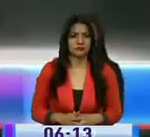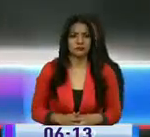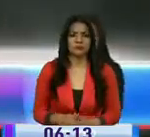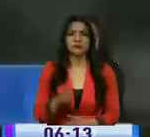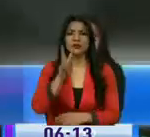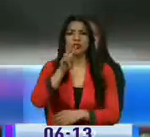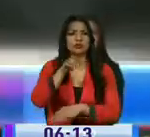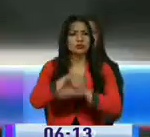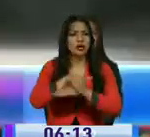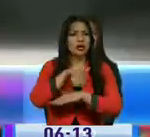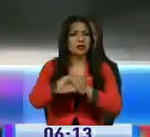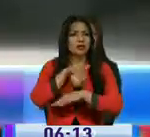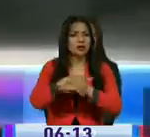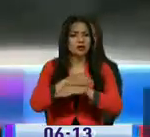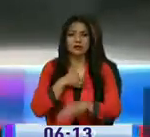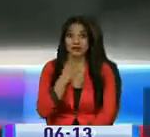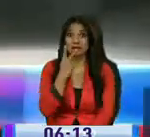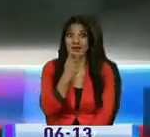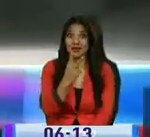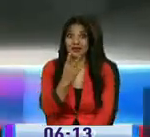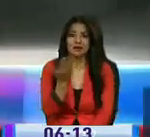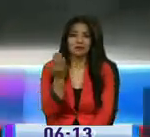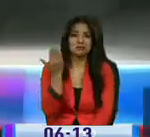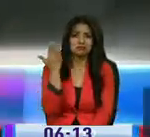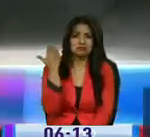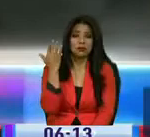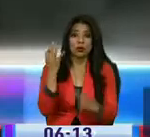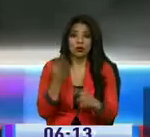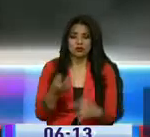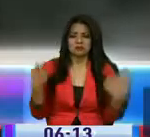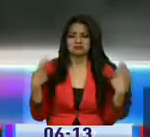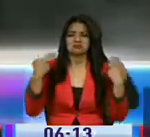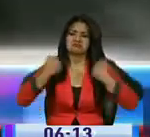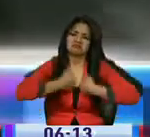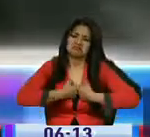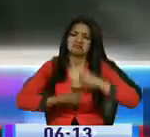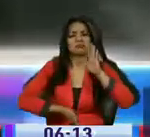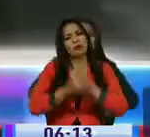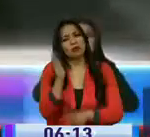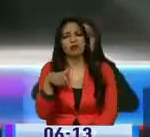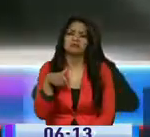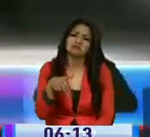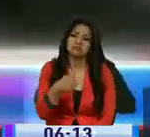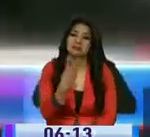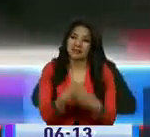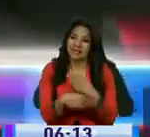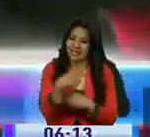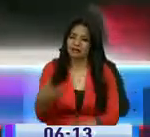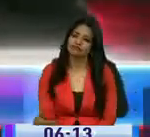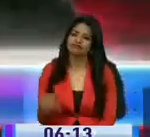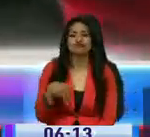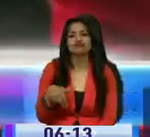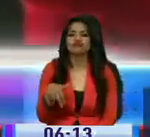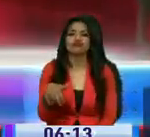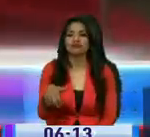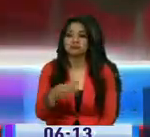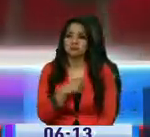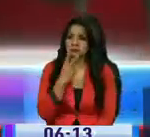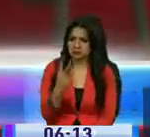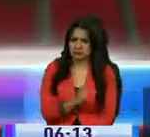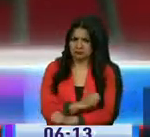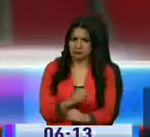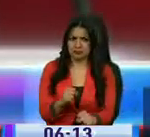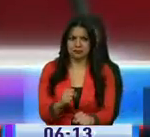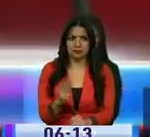que yo estaba acercándome a poner mi saco para irme a salir con mi hija pequeña pero una vez se traían